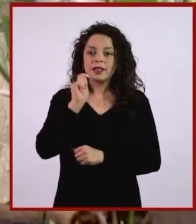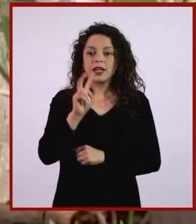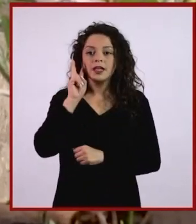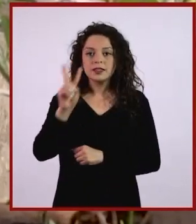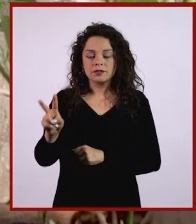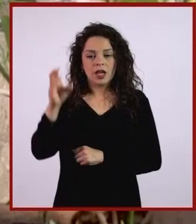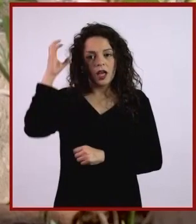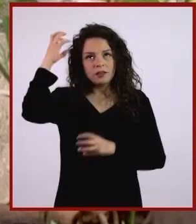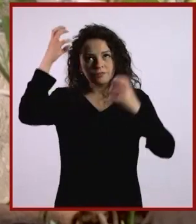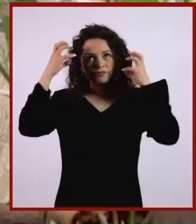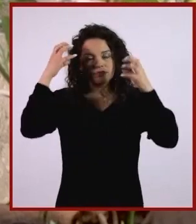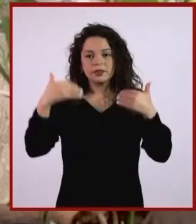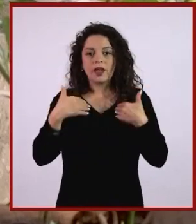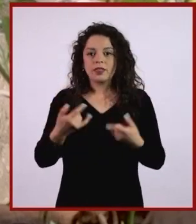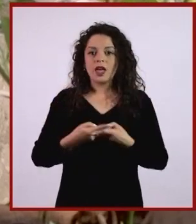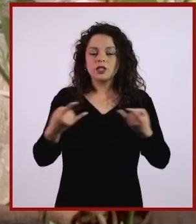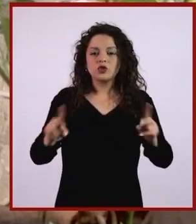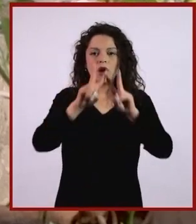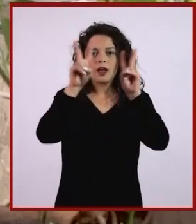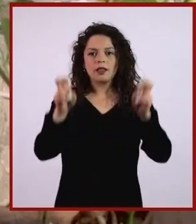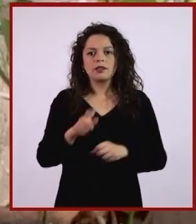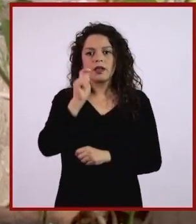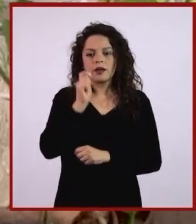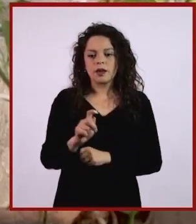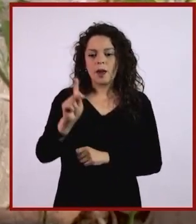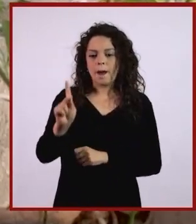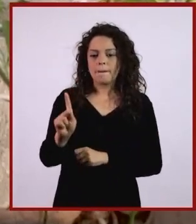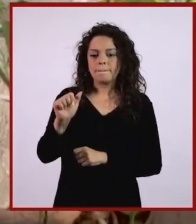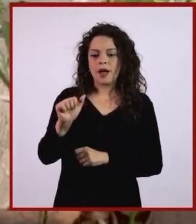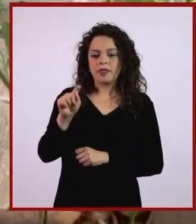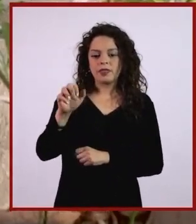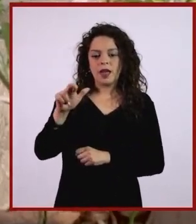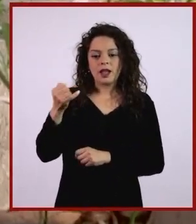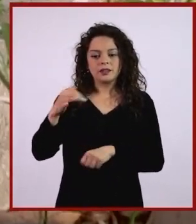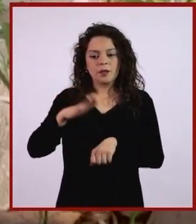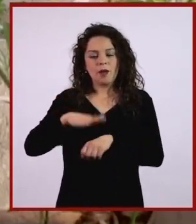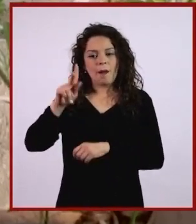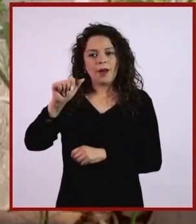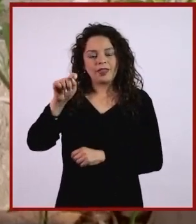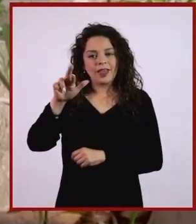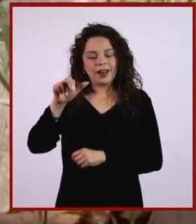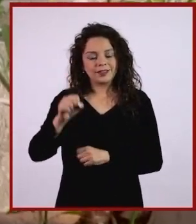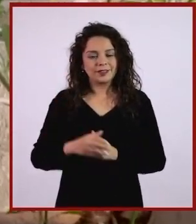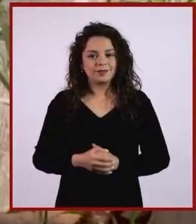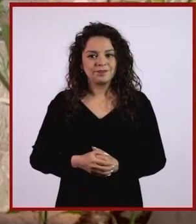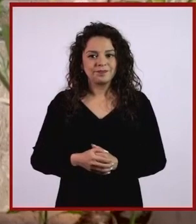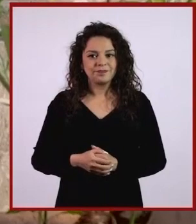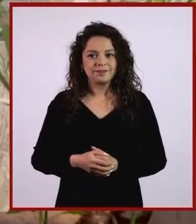continuación, Conciencia Histórica con el tema de pateras y más pateras.